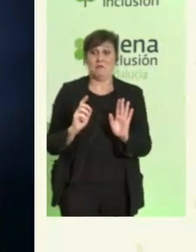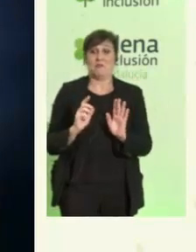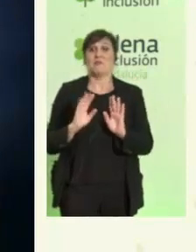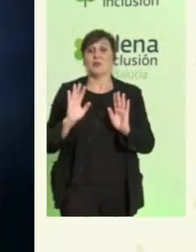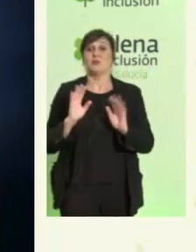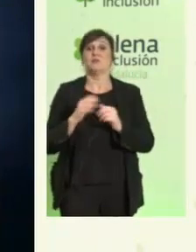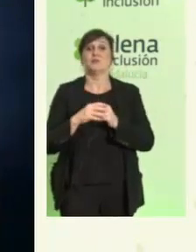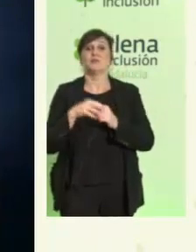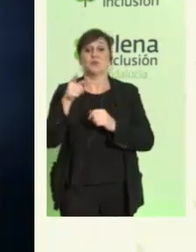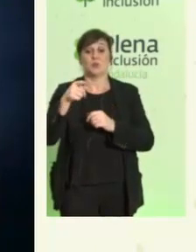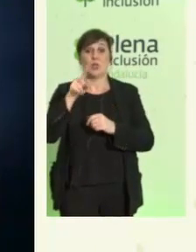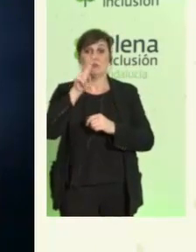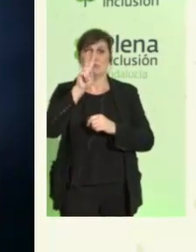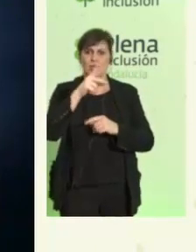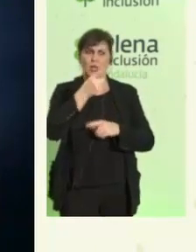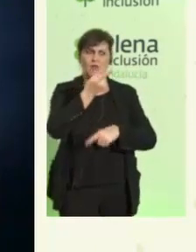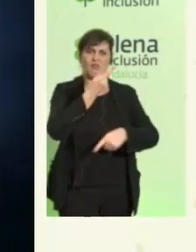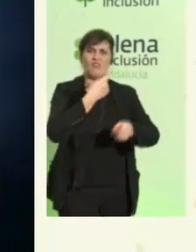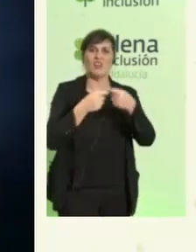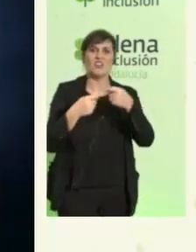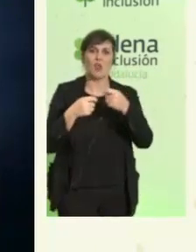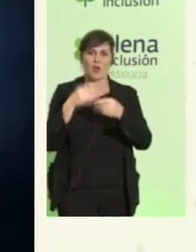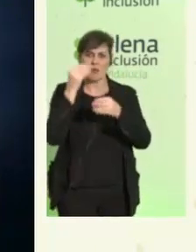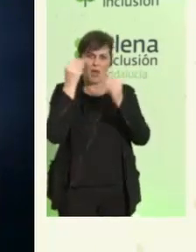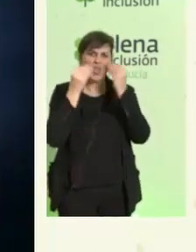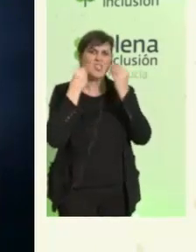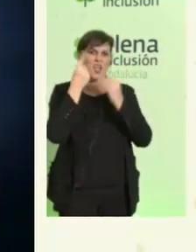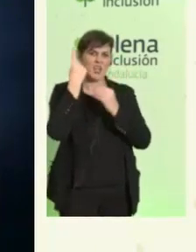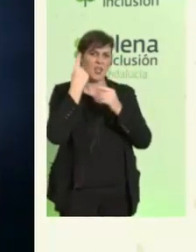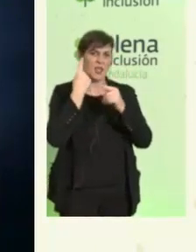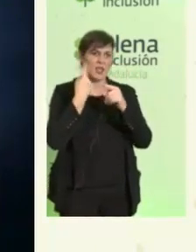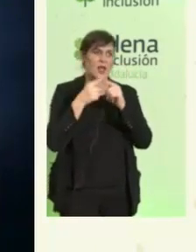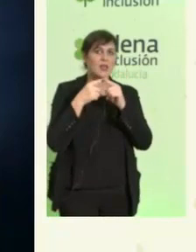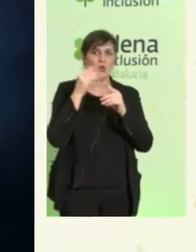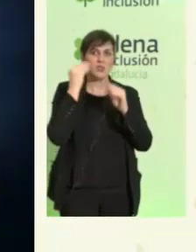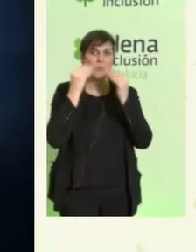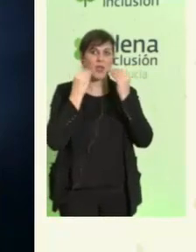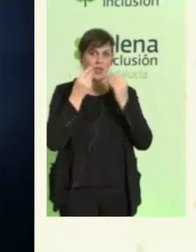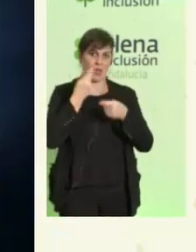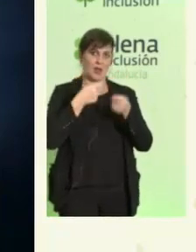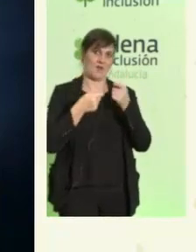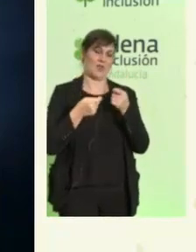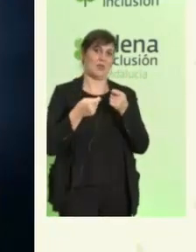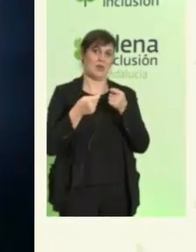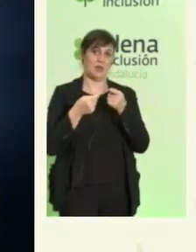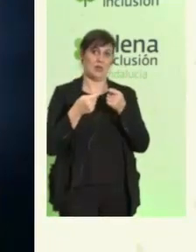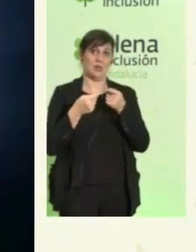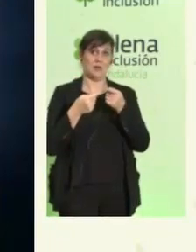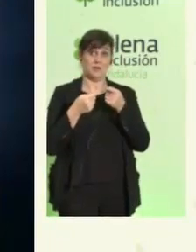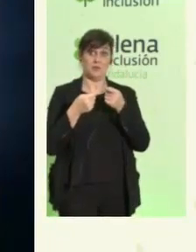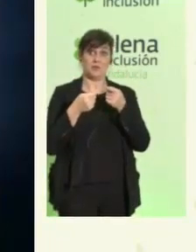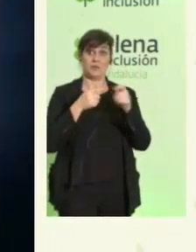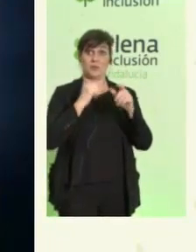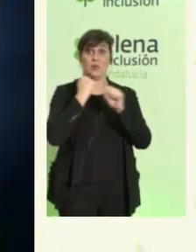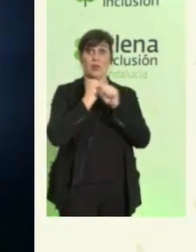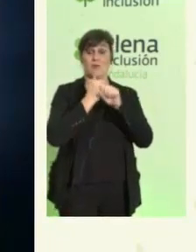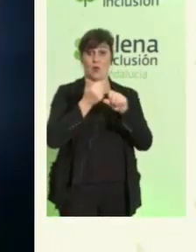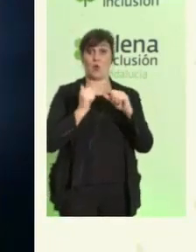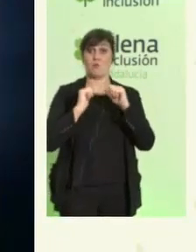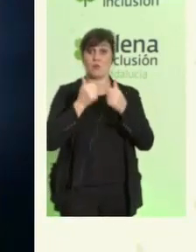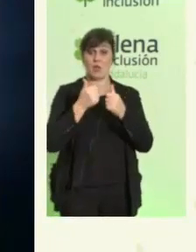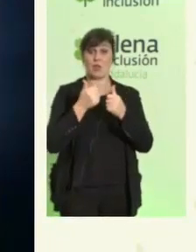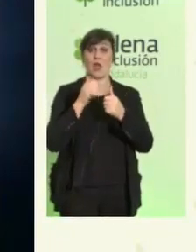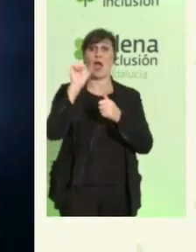pero que ser un vendedor de maquillaje, de artículos de bellezas. Así que empezó a trabajar de vendedor de